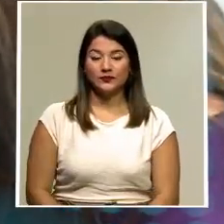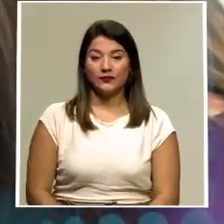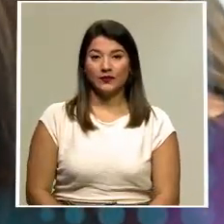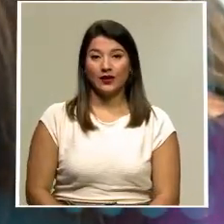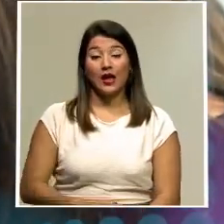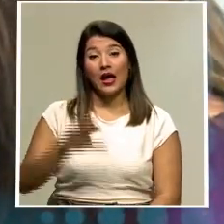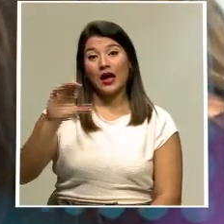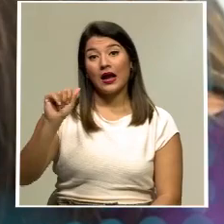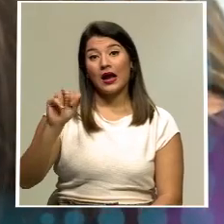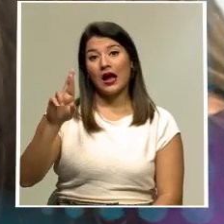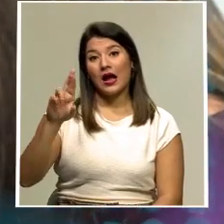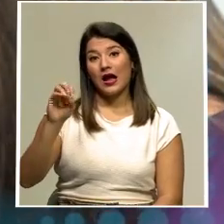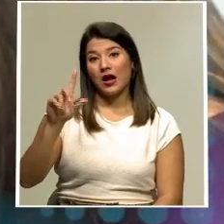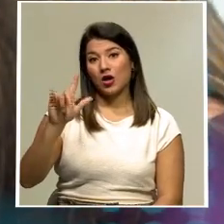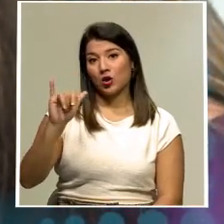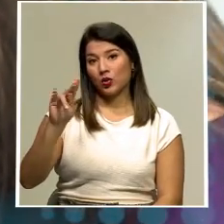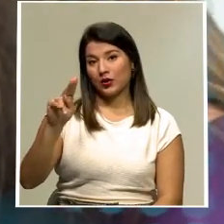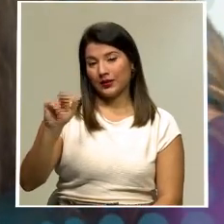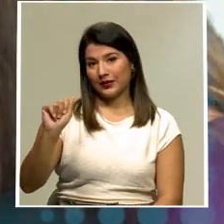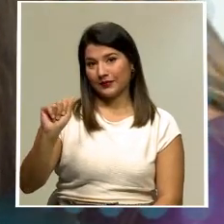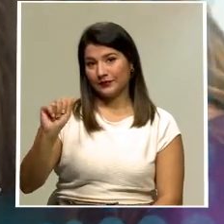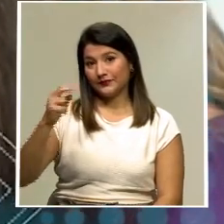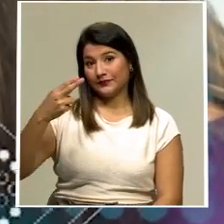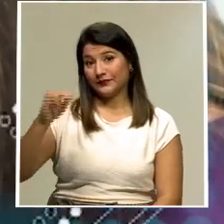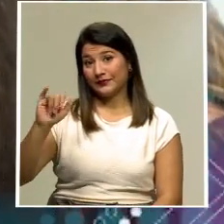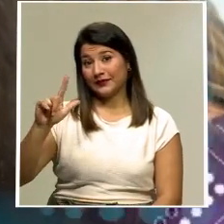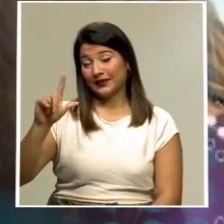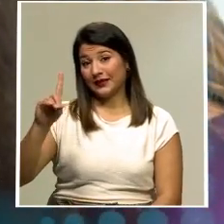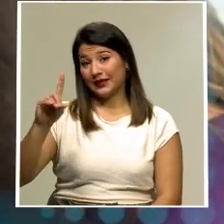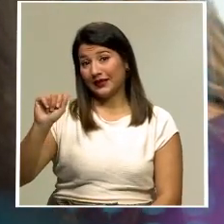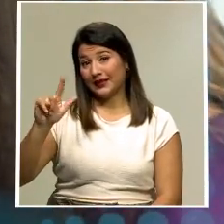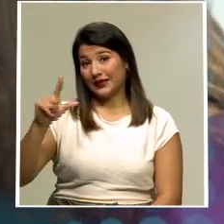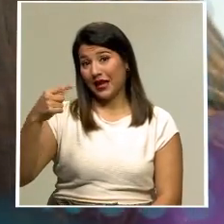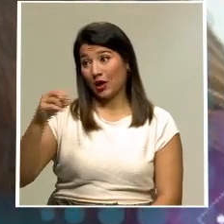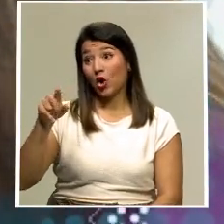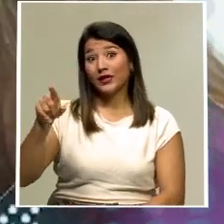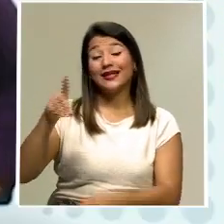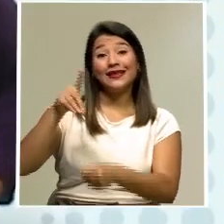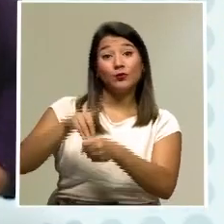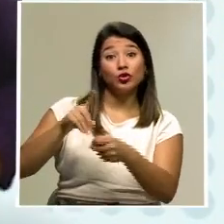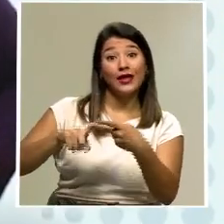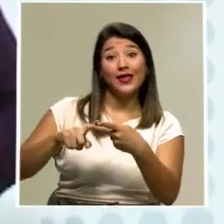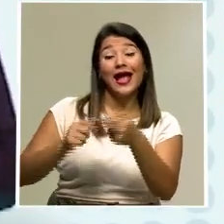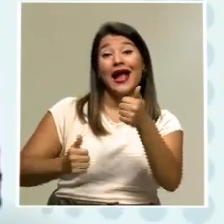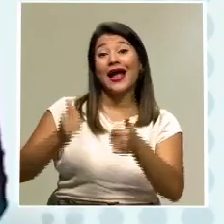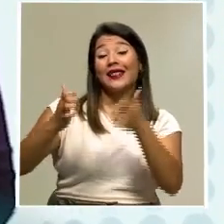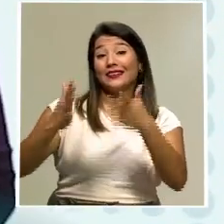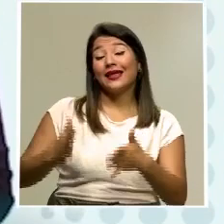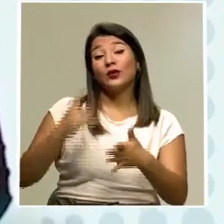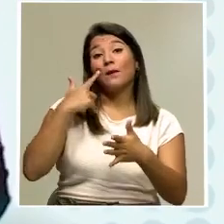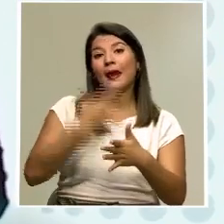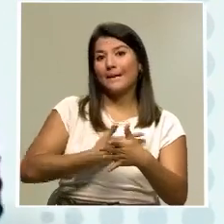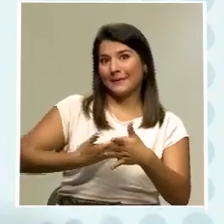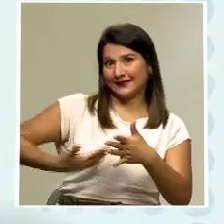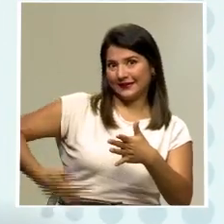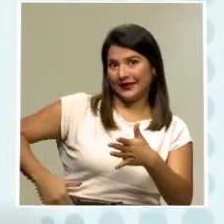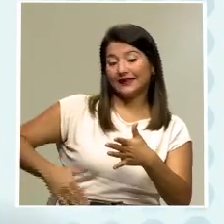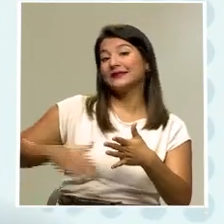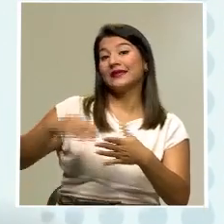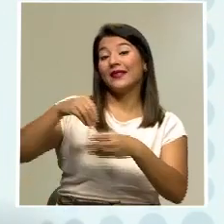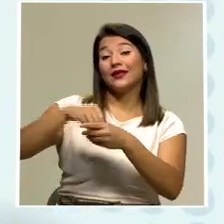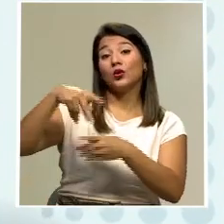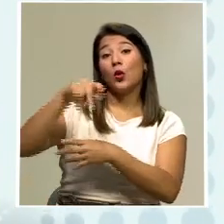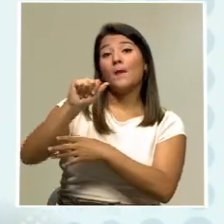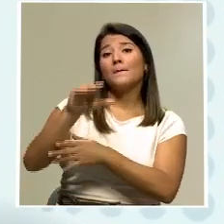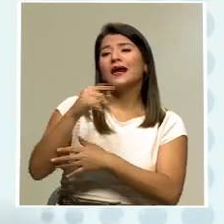Carolina Hidalgo, diputada y aspirante de la presidencia por el PAC, asegura que su partido pagará la deuda millonaria pendiente por estafar al